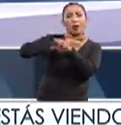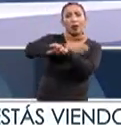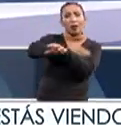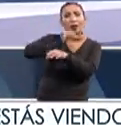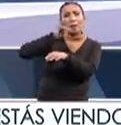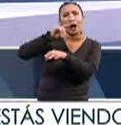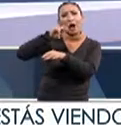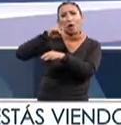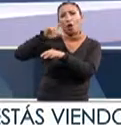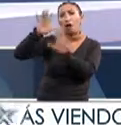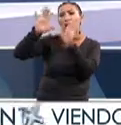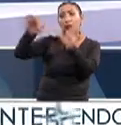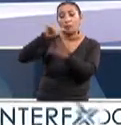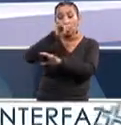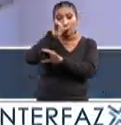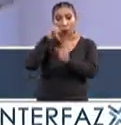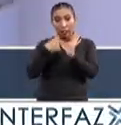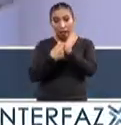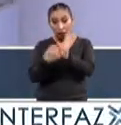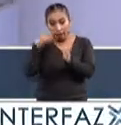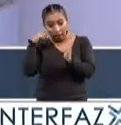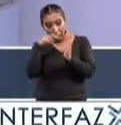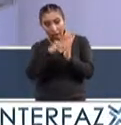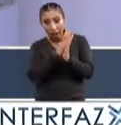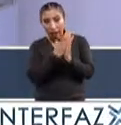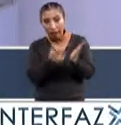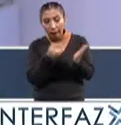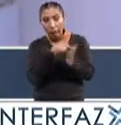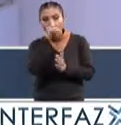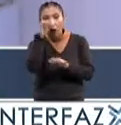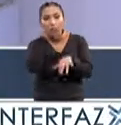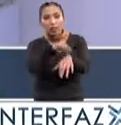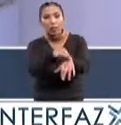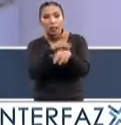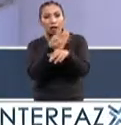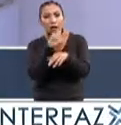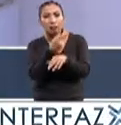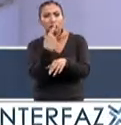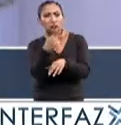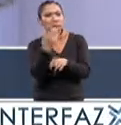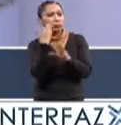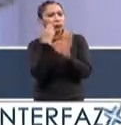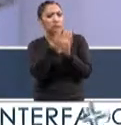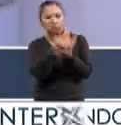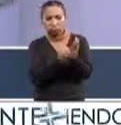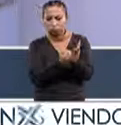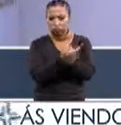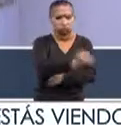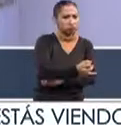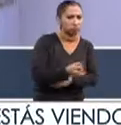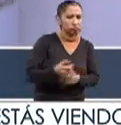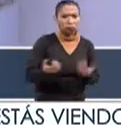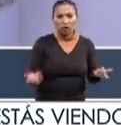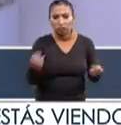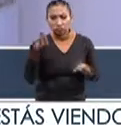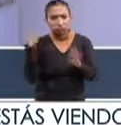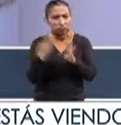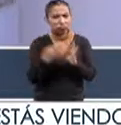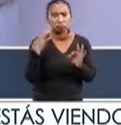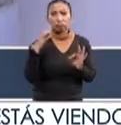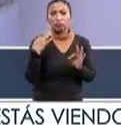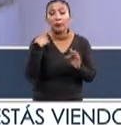y el Juárez que nos presenta Fernando del Paso es un Juárez vivo, es un hombre de su tiempo que toma decisiones